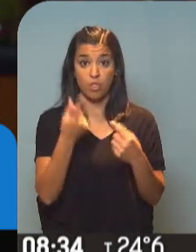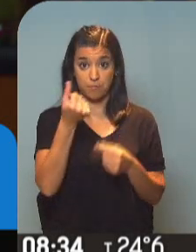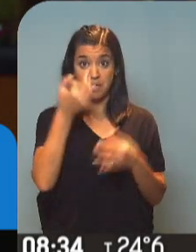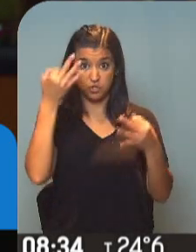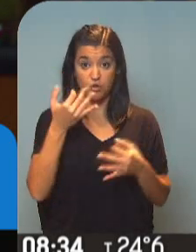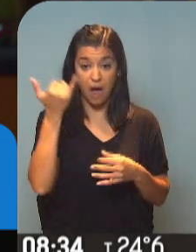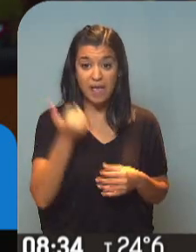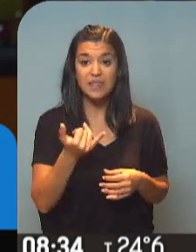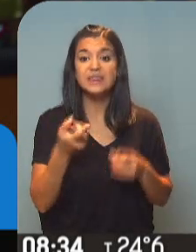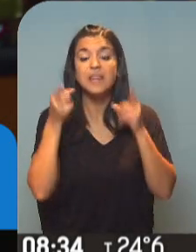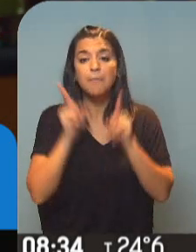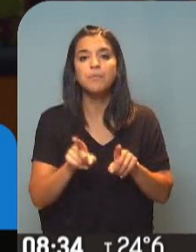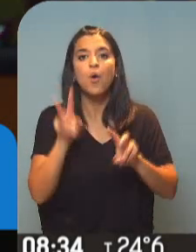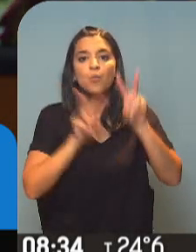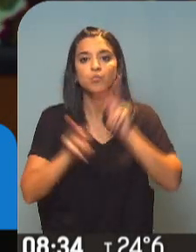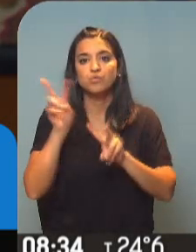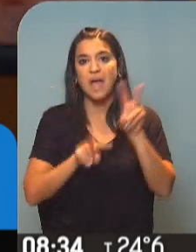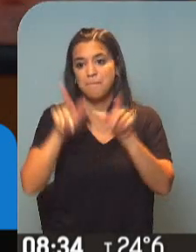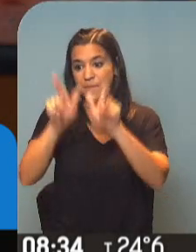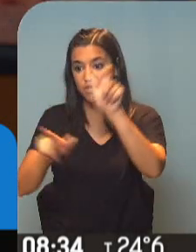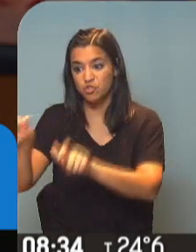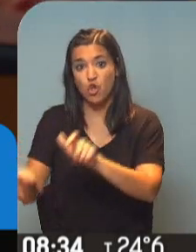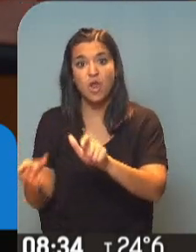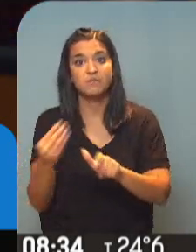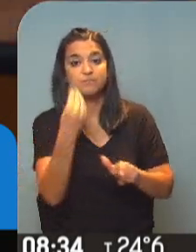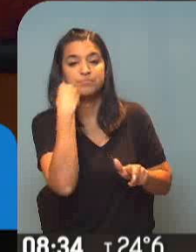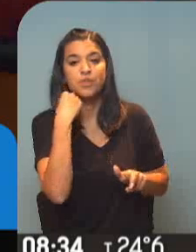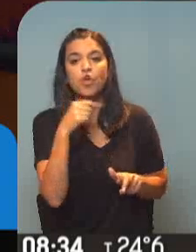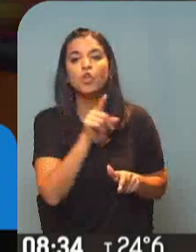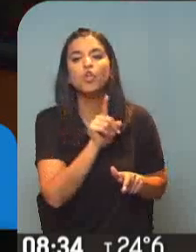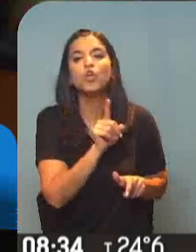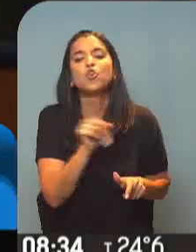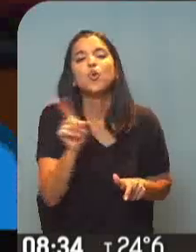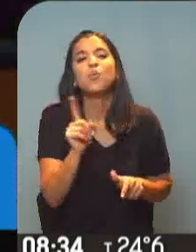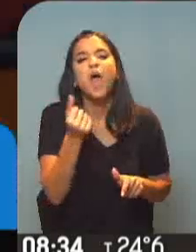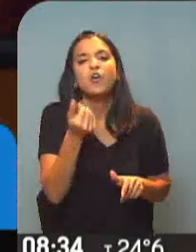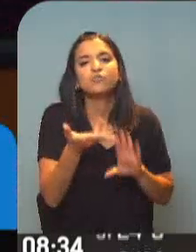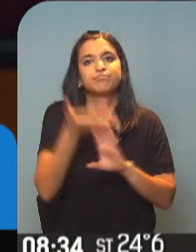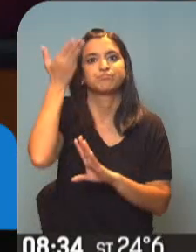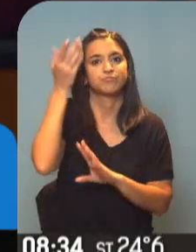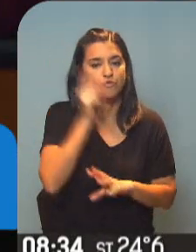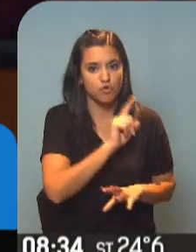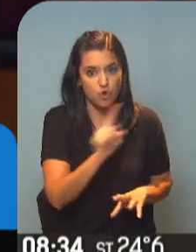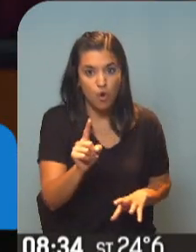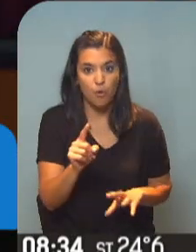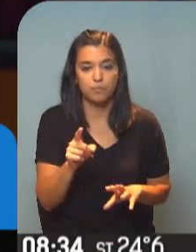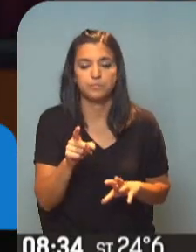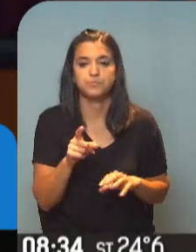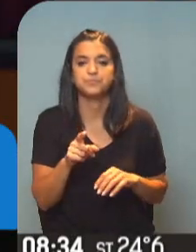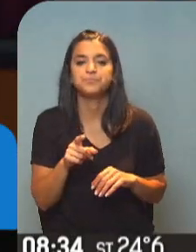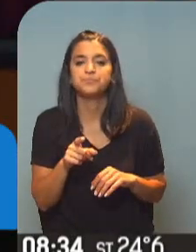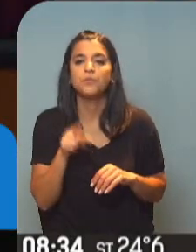digno conseguir que el consumidor no vea incrementado su costo y necesariamente por ese vínculo